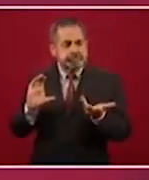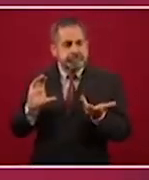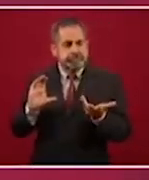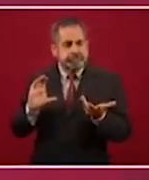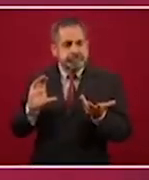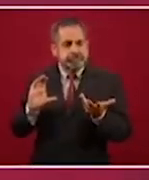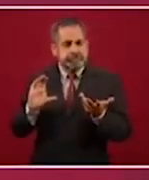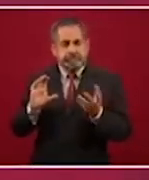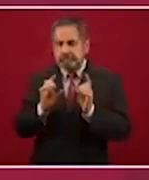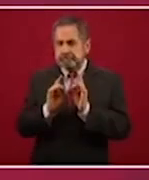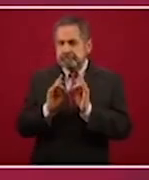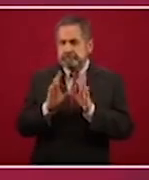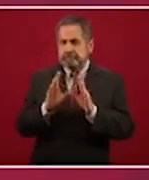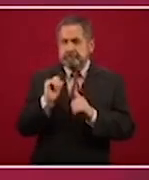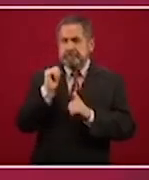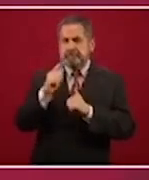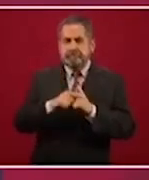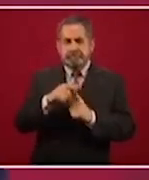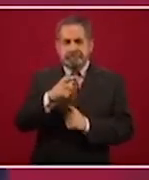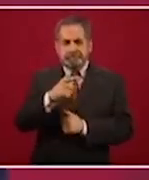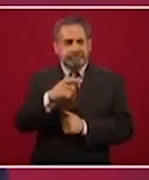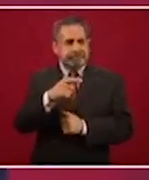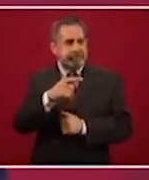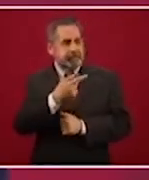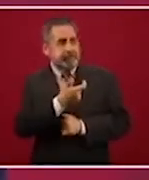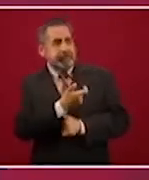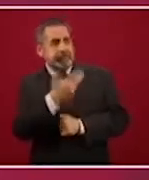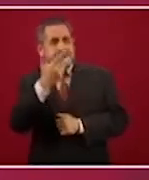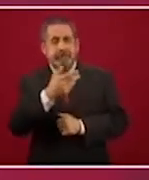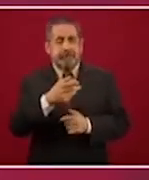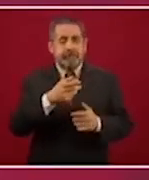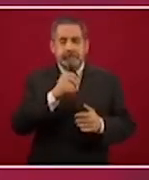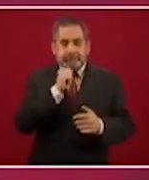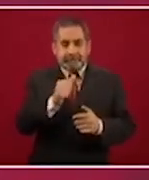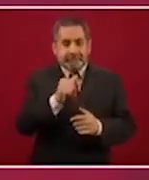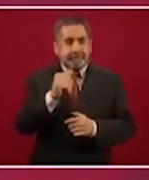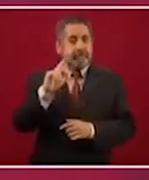enfrentar la caída de los precios del petróleo